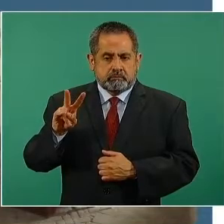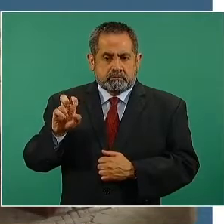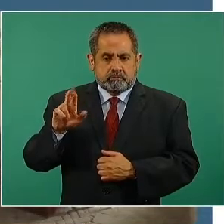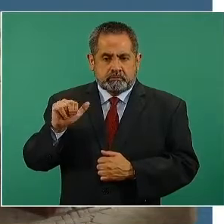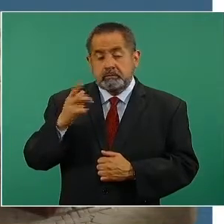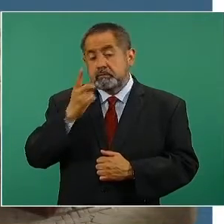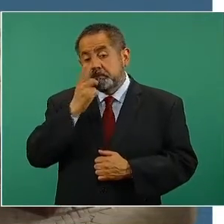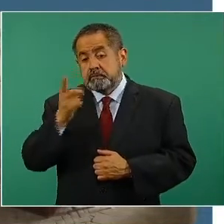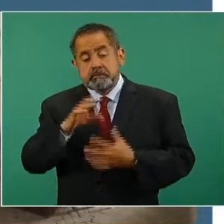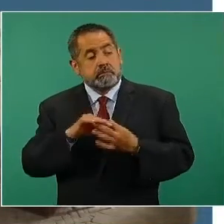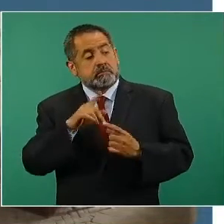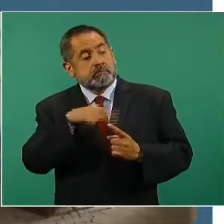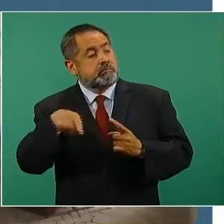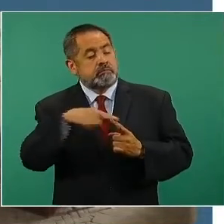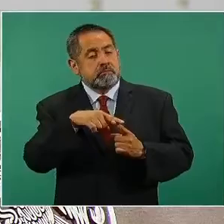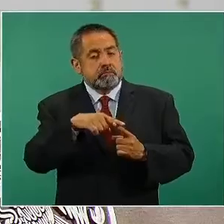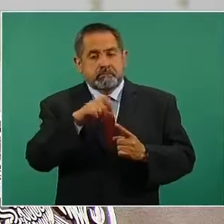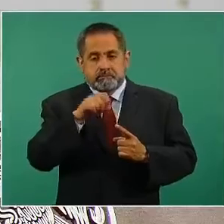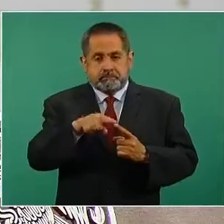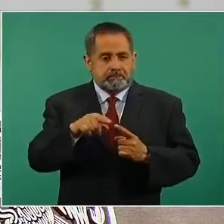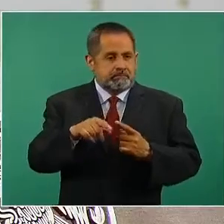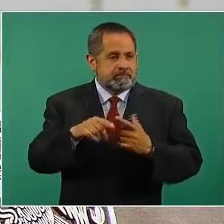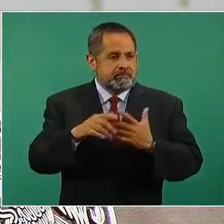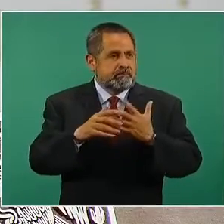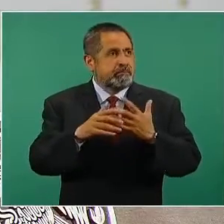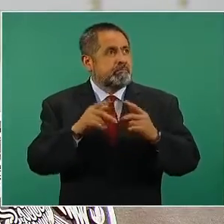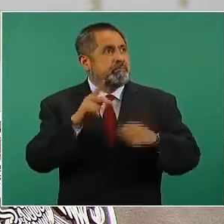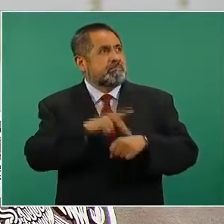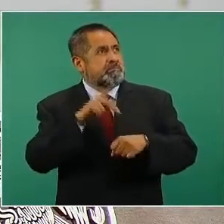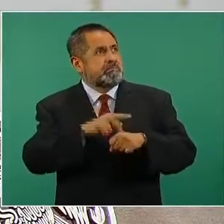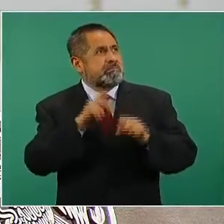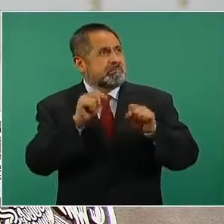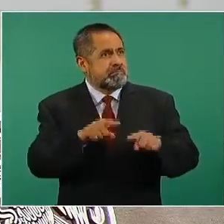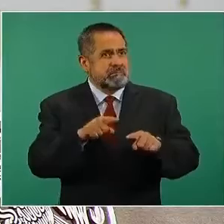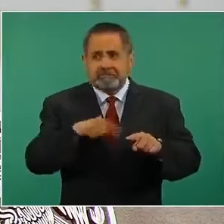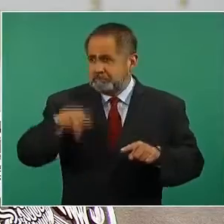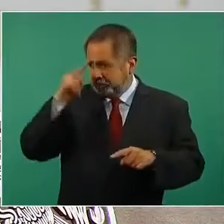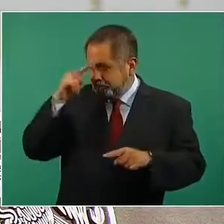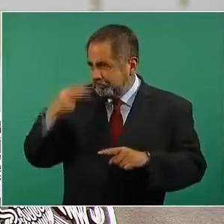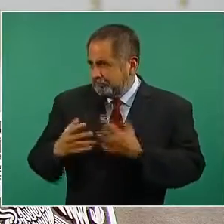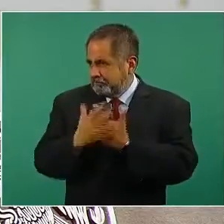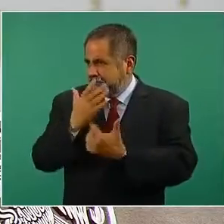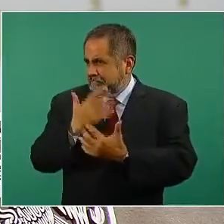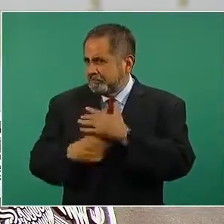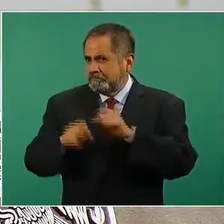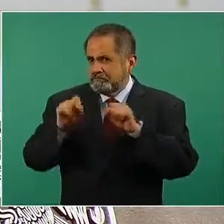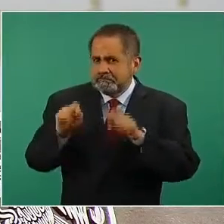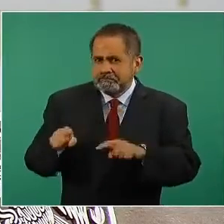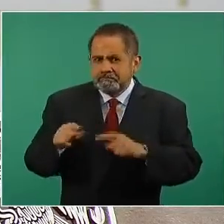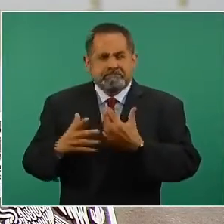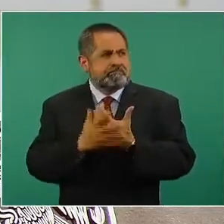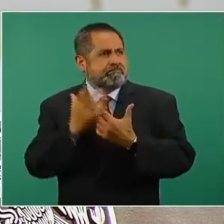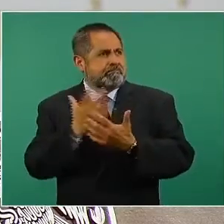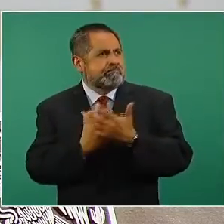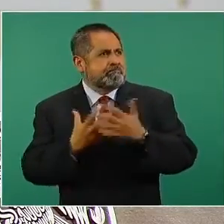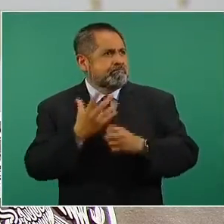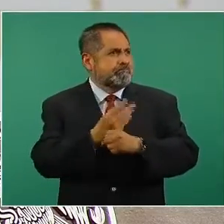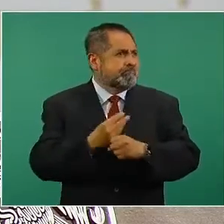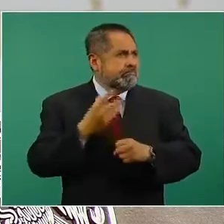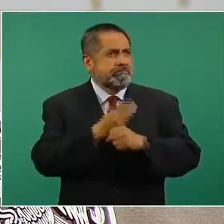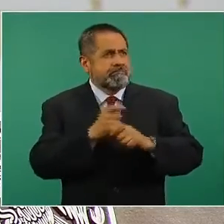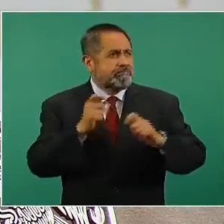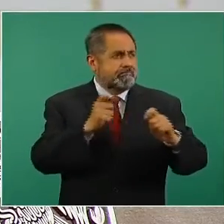algunas piezas, decía, son las mismas manos, las mismas piedras. En este caso, son las mismas manos de las comunidades que se están